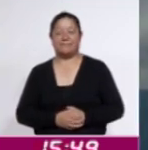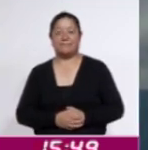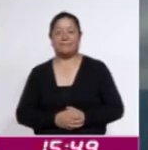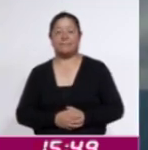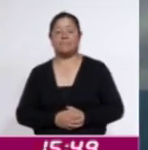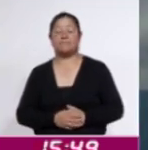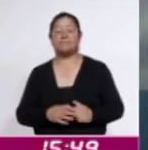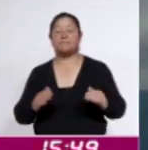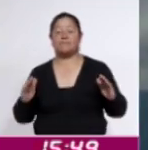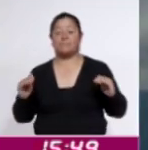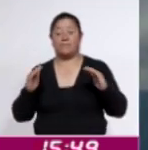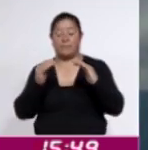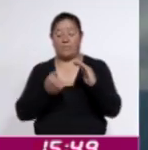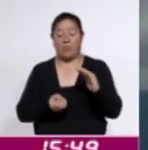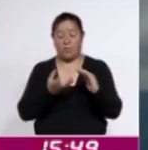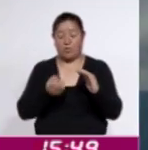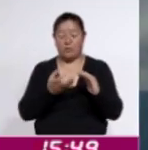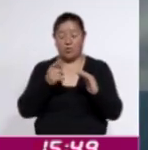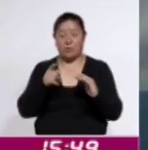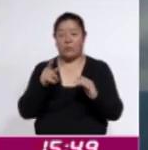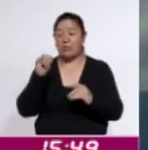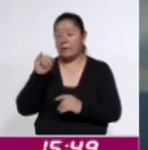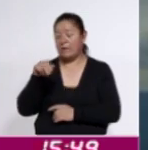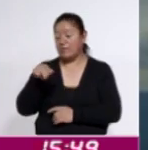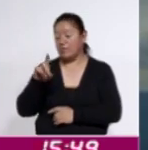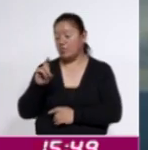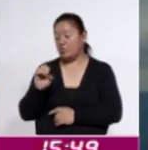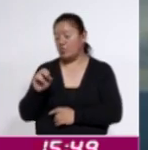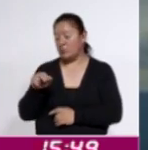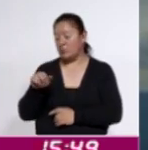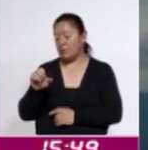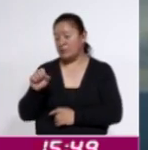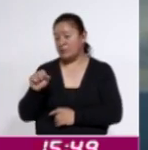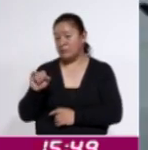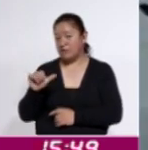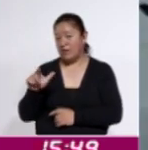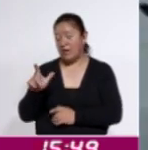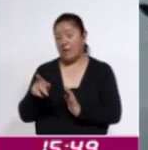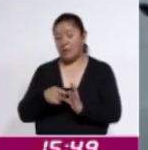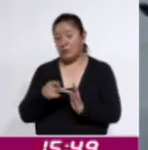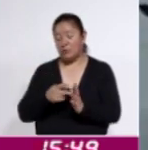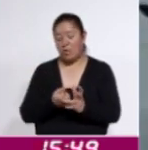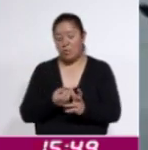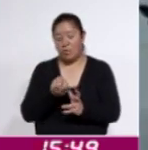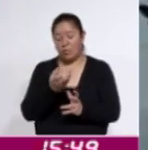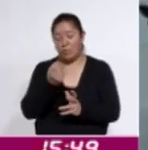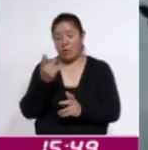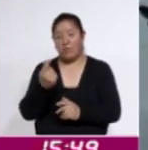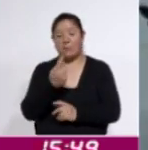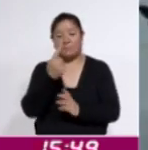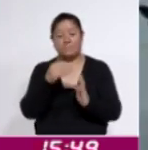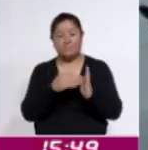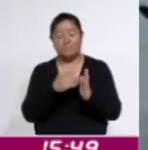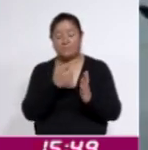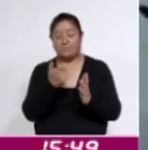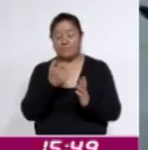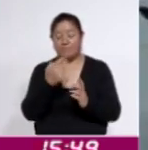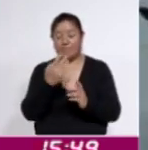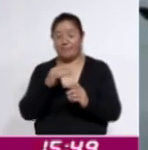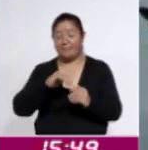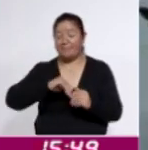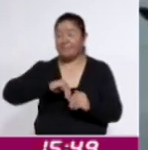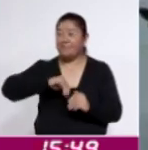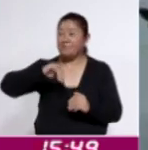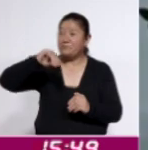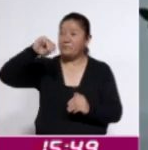Volcán en Indonesia vuelve a entrar en erupción tras varios días consecutivos. De 1703 metros de altitud y situado en